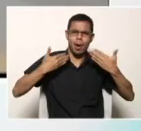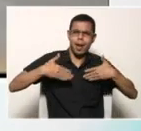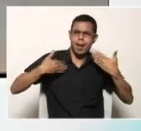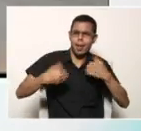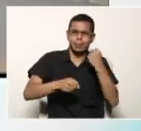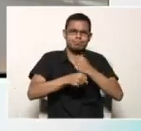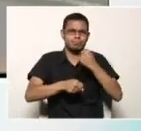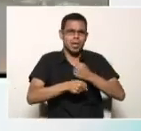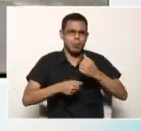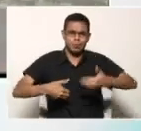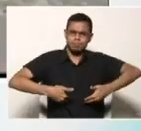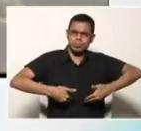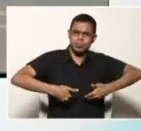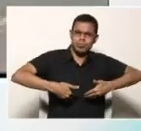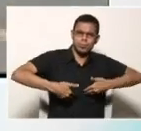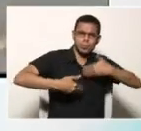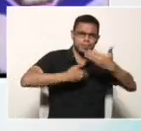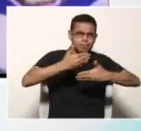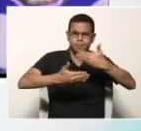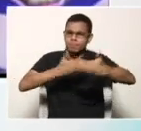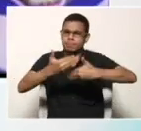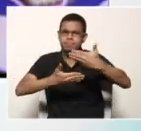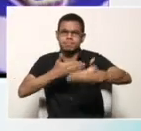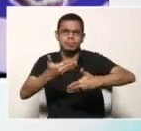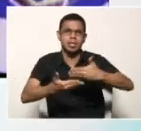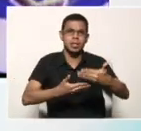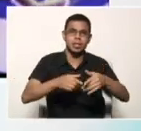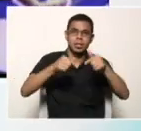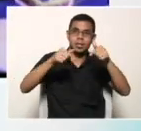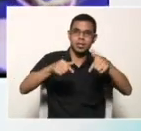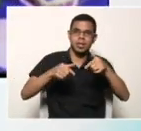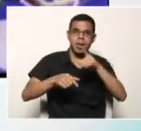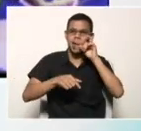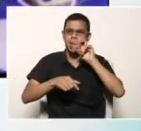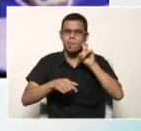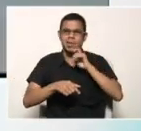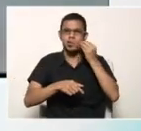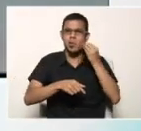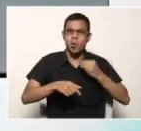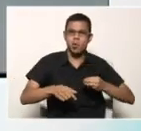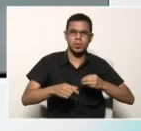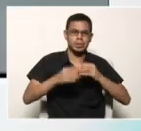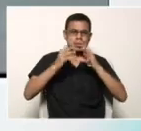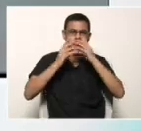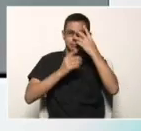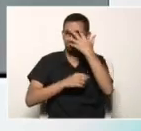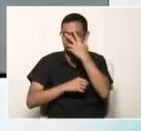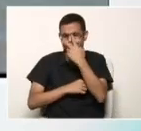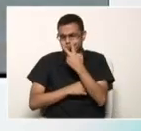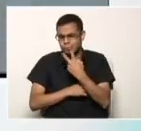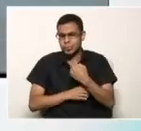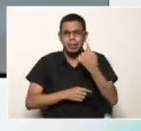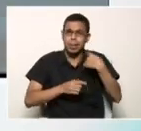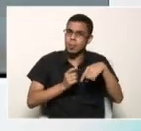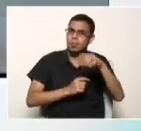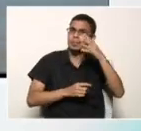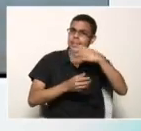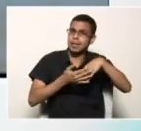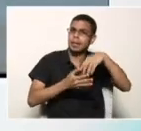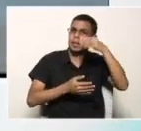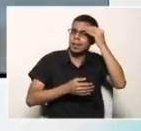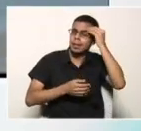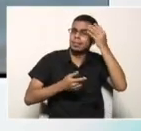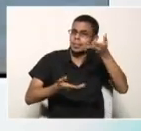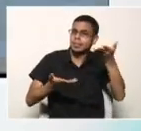Nos gusta salir adelante a pesar de las dificultades. El embarazo en la adolescencia nos genera pobreza y debemos tomar conciencia en eso. No me